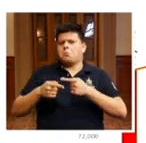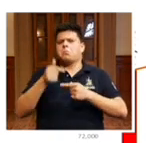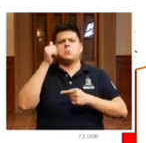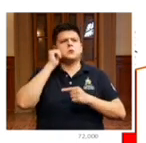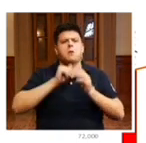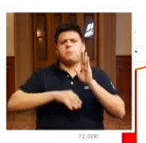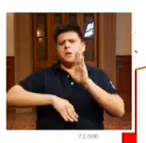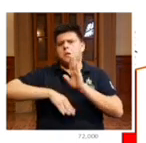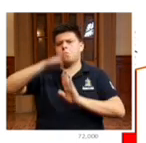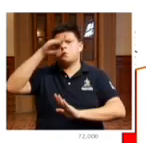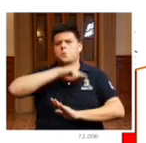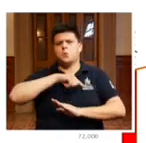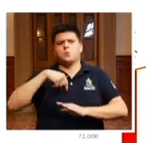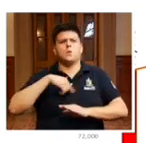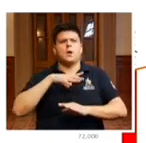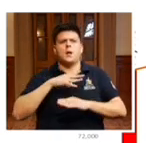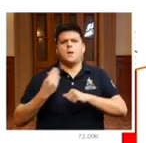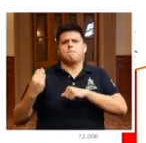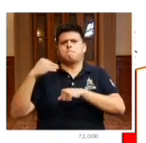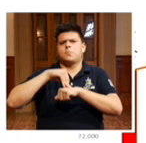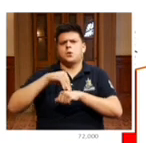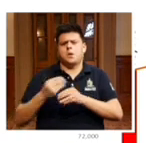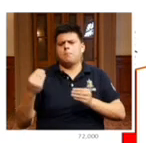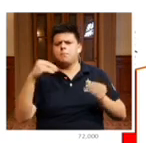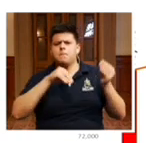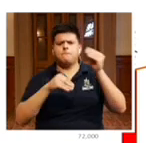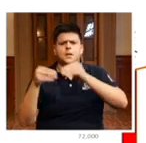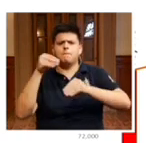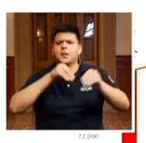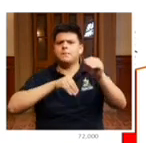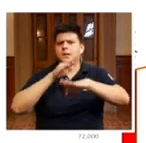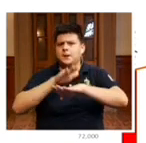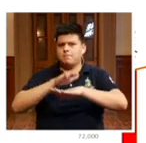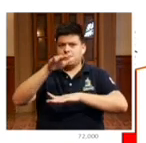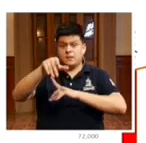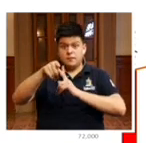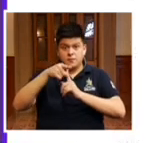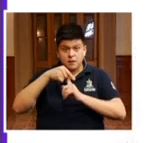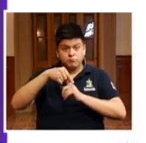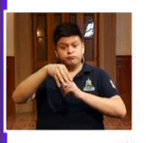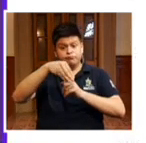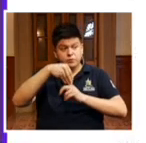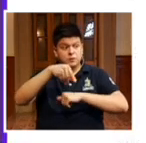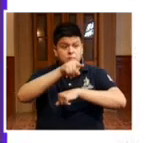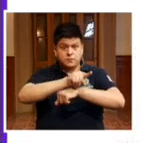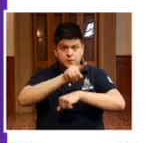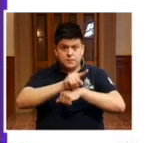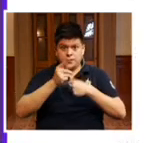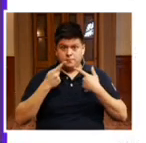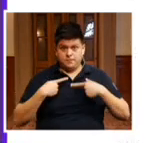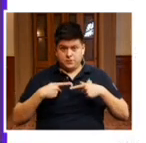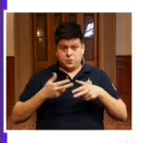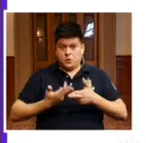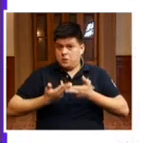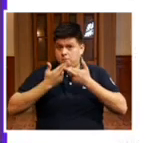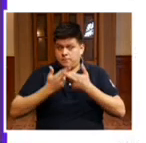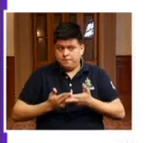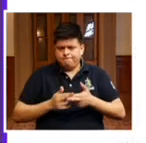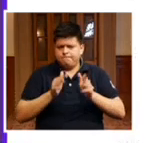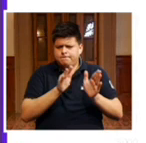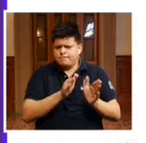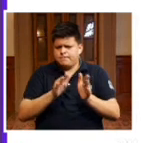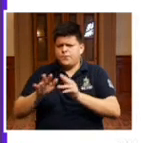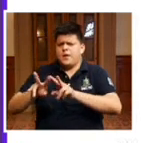porque vamos sumando día con día los casos que se acumulan. Hablando